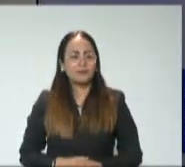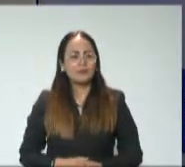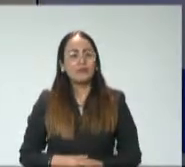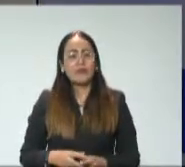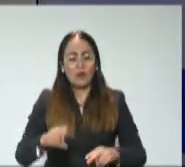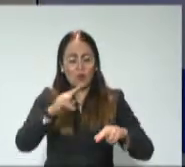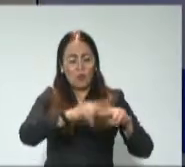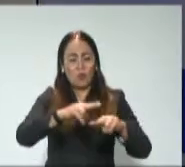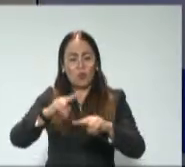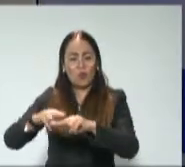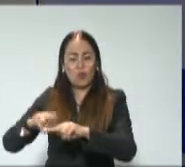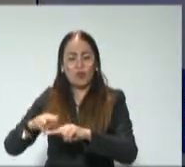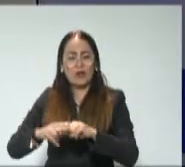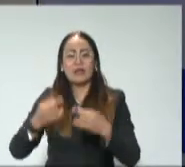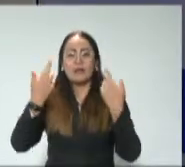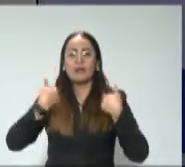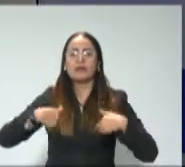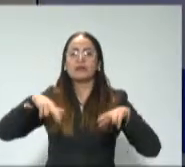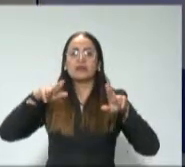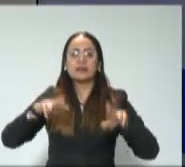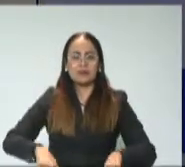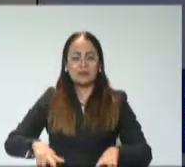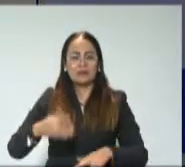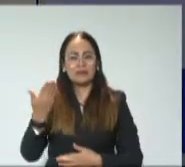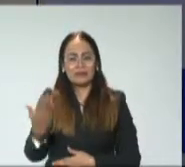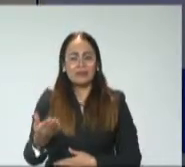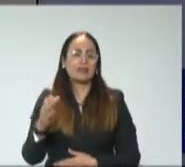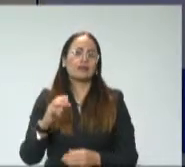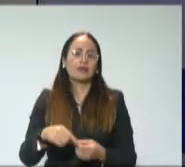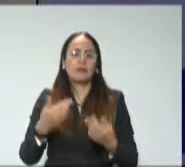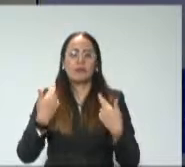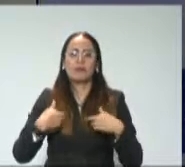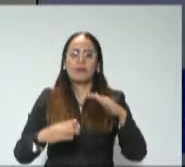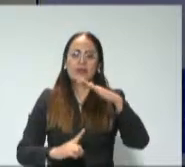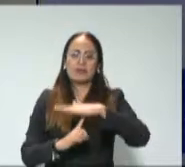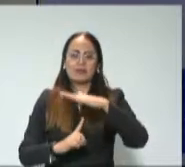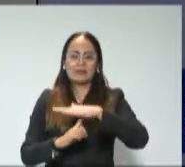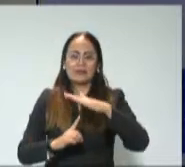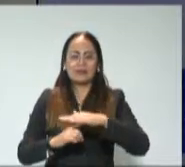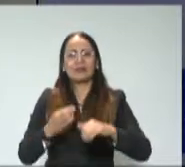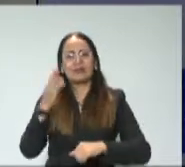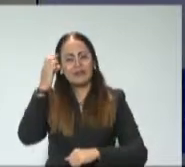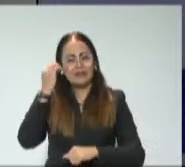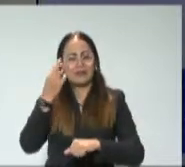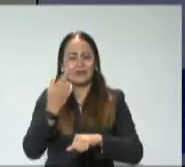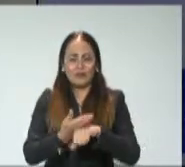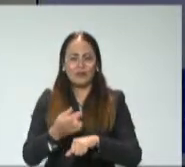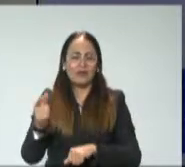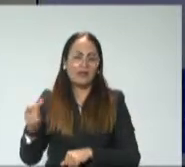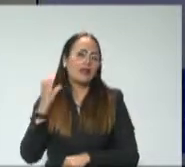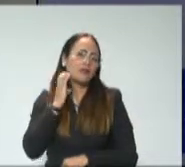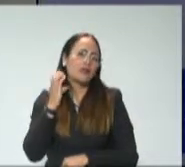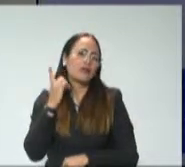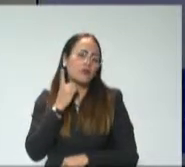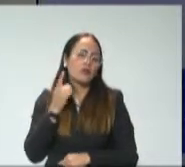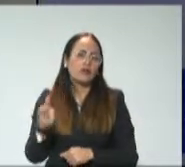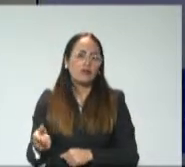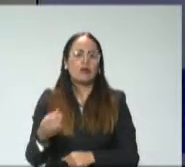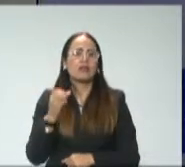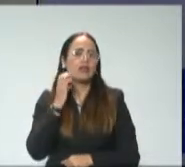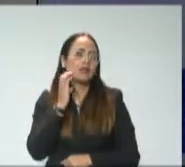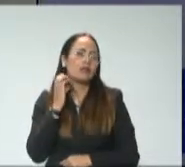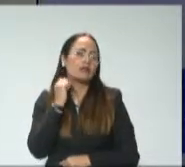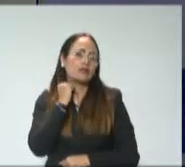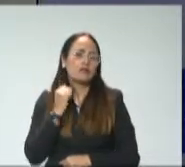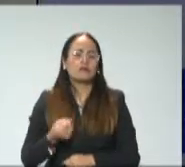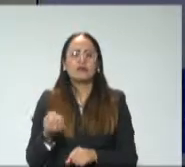lugares los señores representantes del poder legislativo la señora presidenta de la cámara de diputados el señor presidente de la mesa directiva la señora